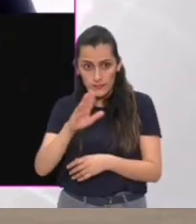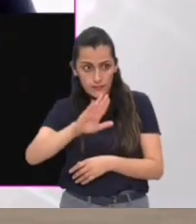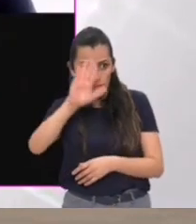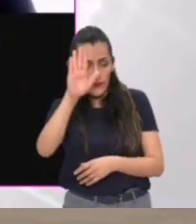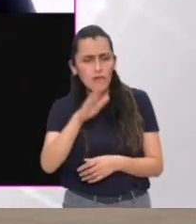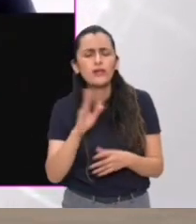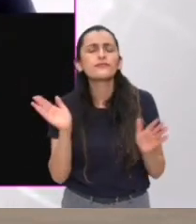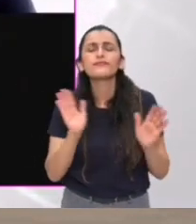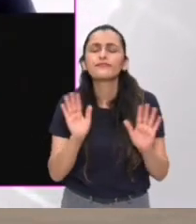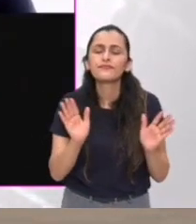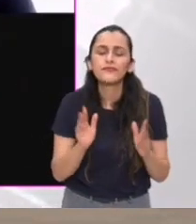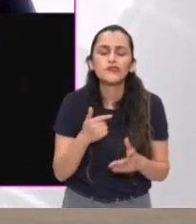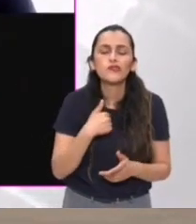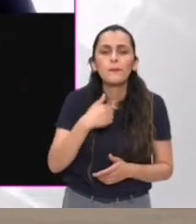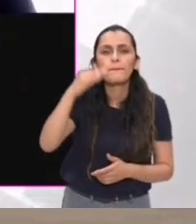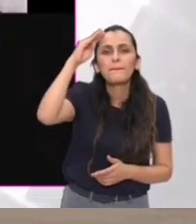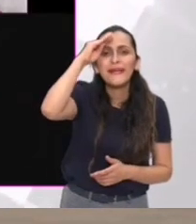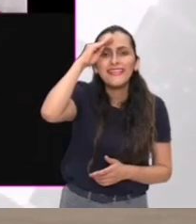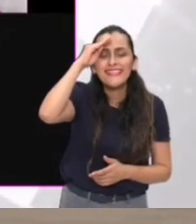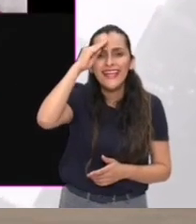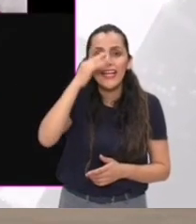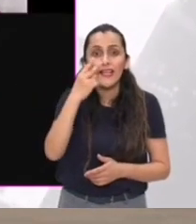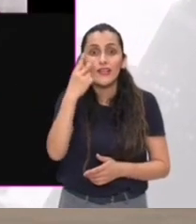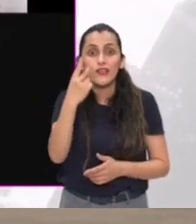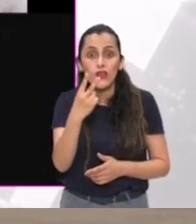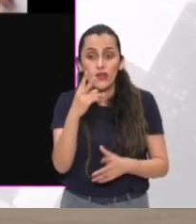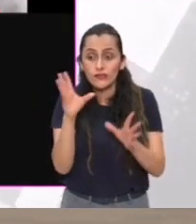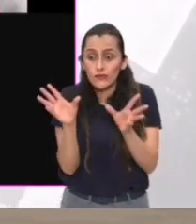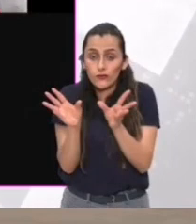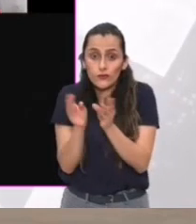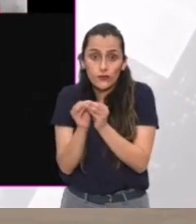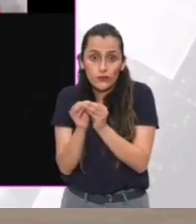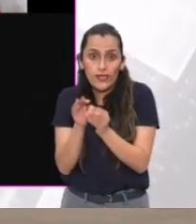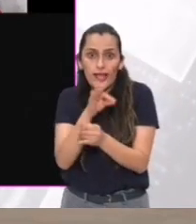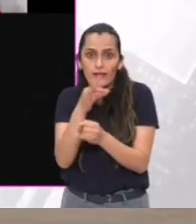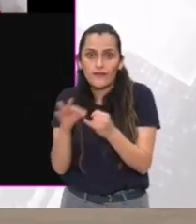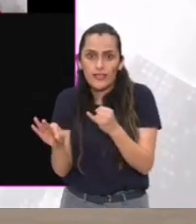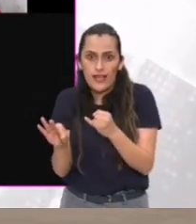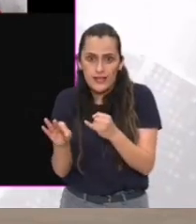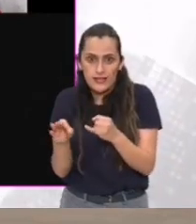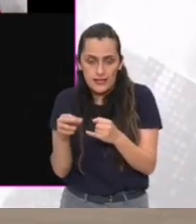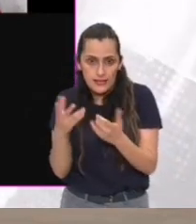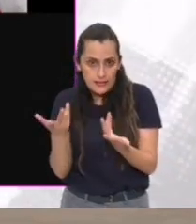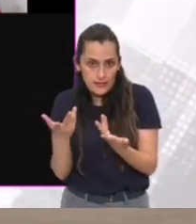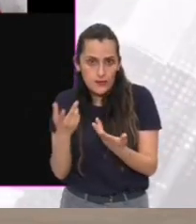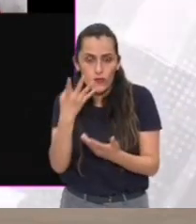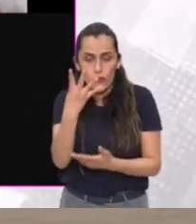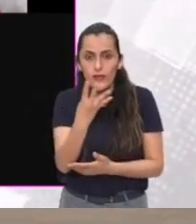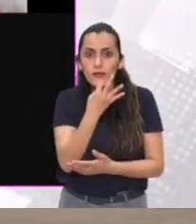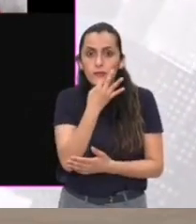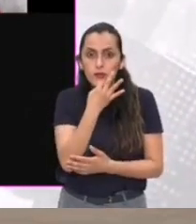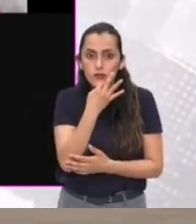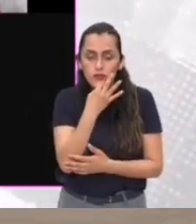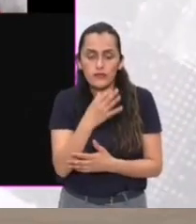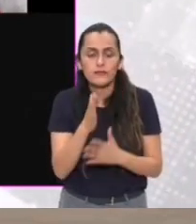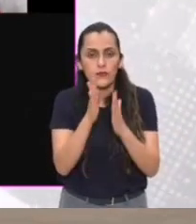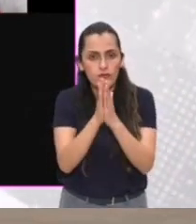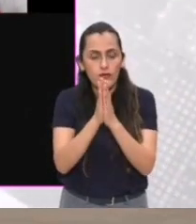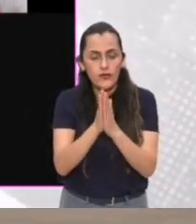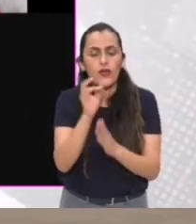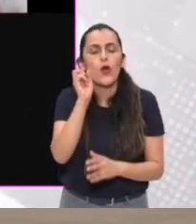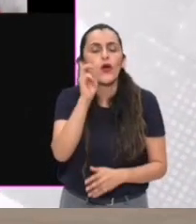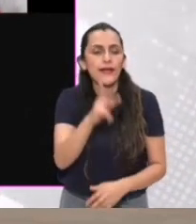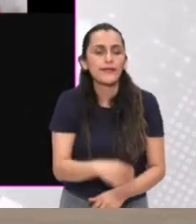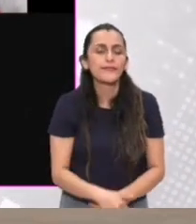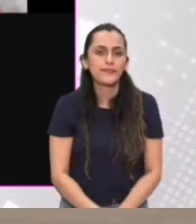No, mira, yo estaba pensando en tomar mis dos periodos de réplica al final de mi exposición. O sea, 4 minutos en total, por favor. Ah,